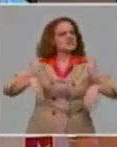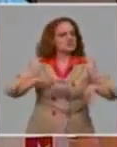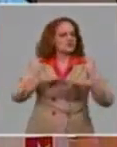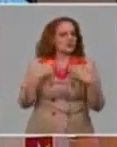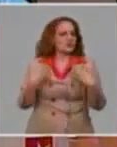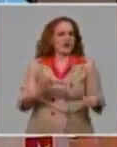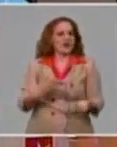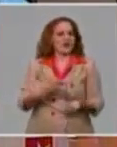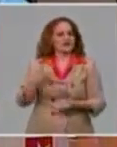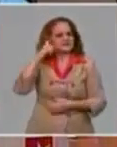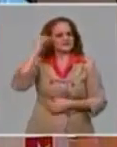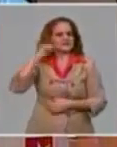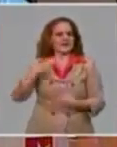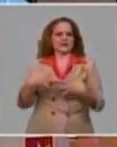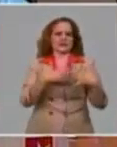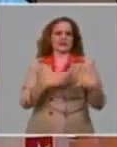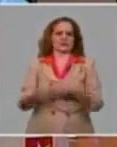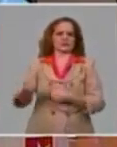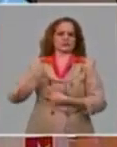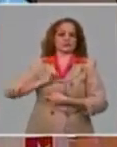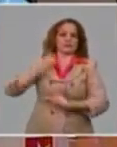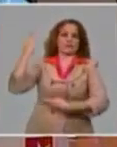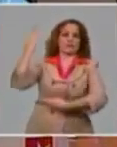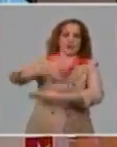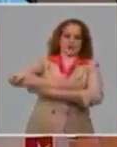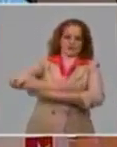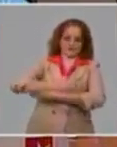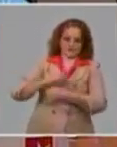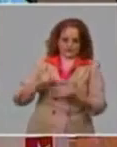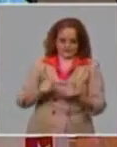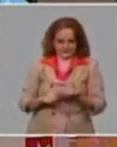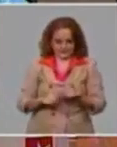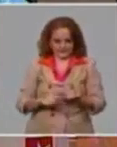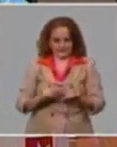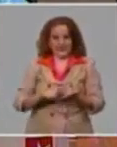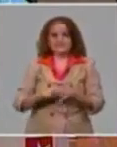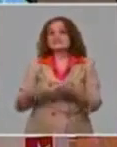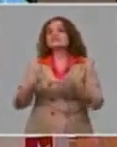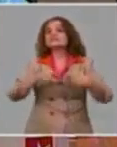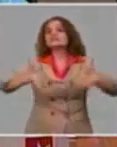Está la situación provocada por la COVID. Por lo tanto, las importaciones